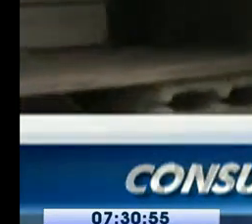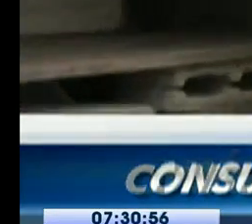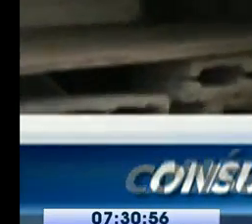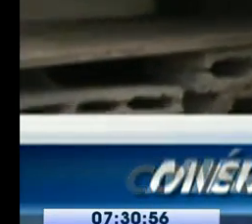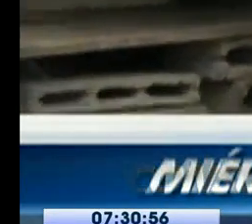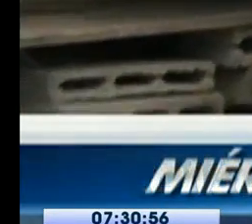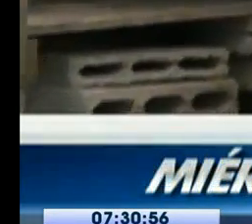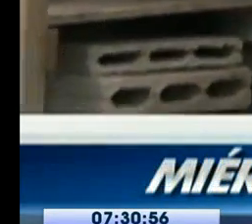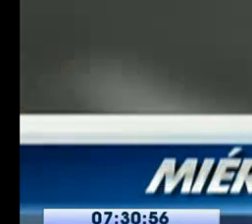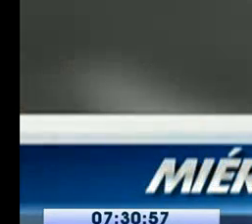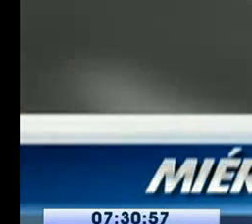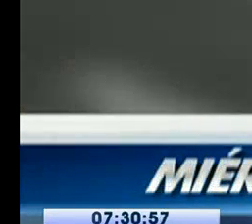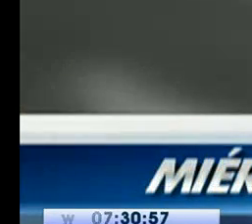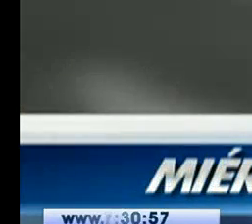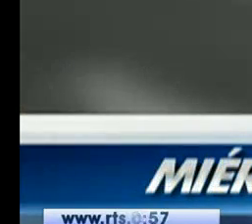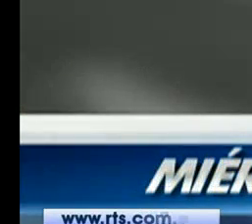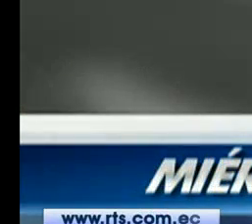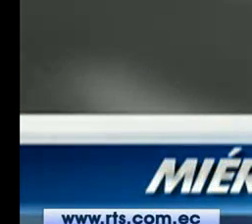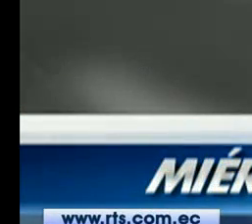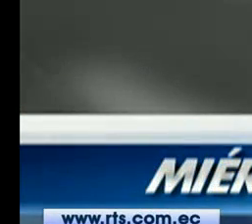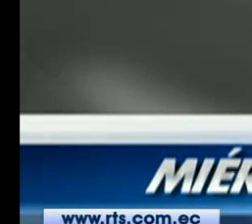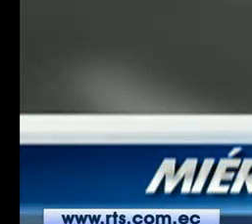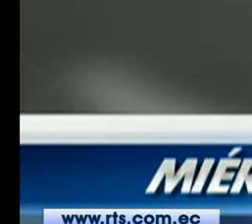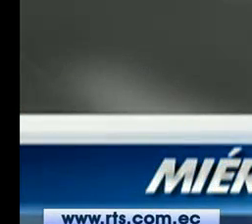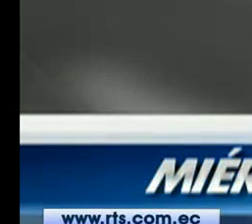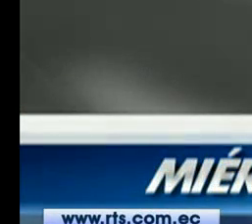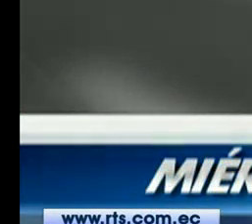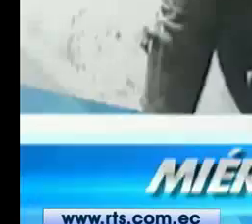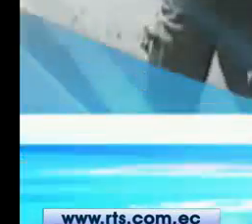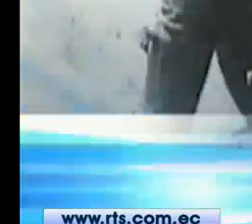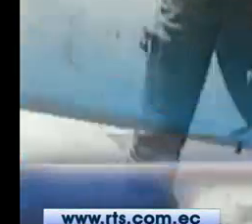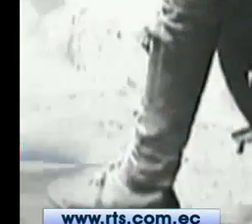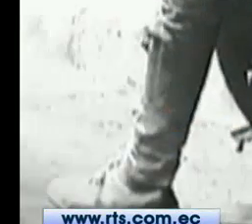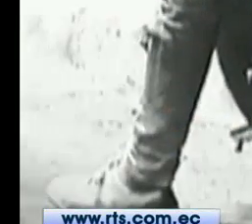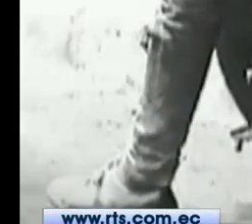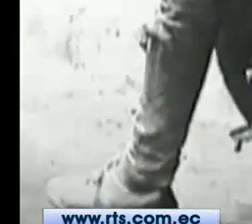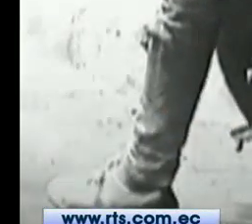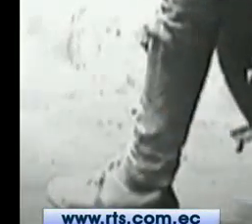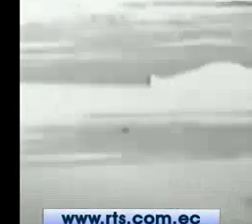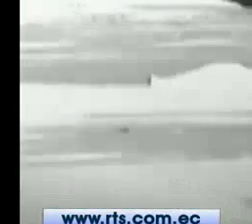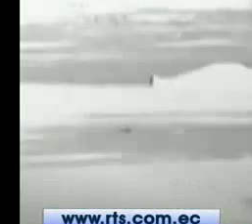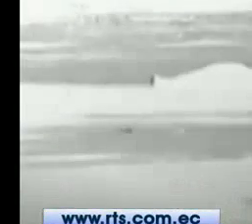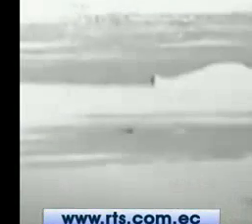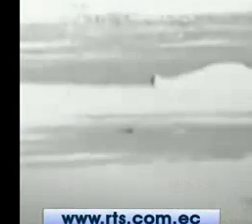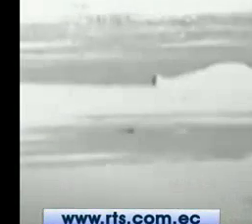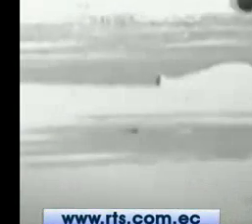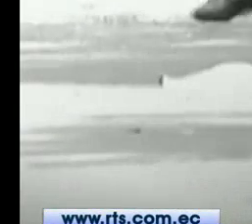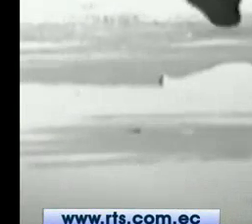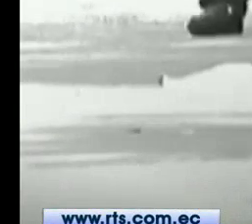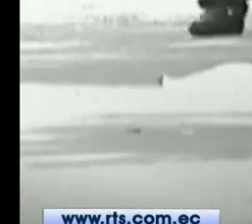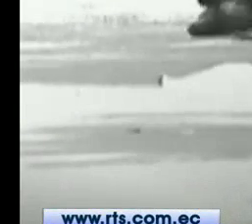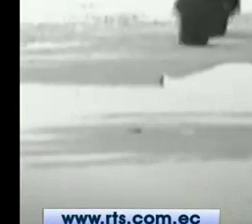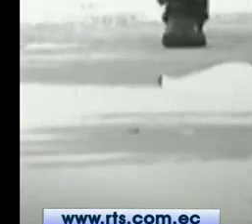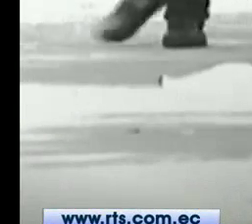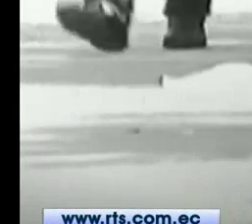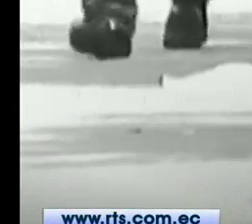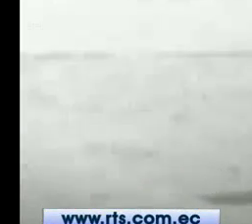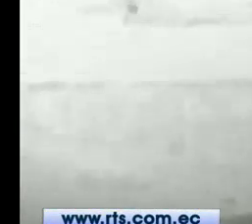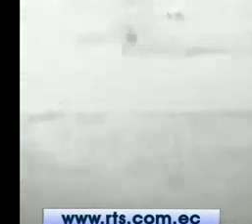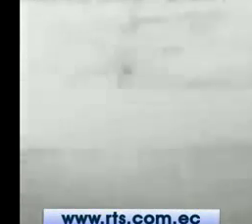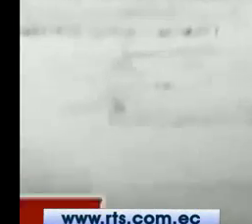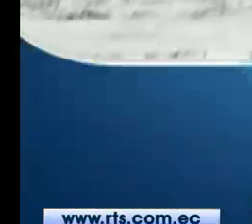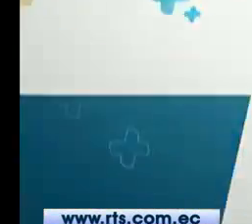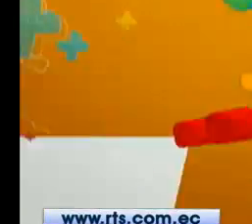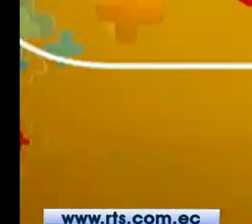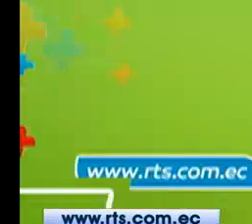en los planteles educativos del país. Este miércoles, un completo informe sobre la problemática y la respuesta de